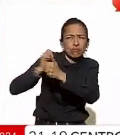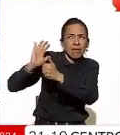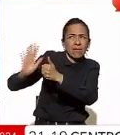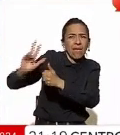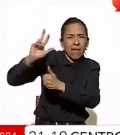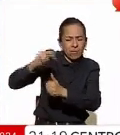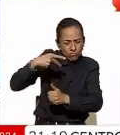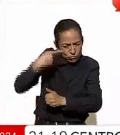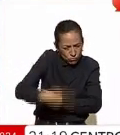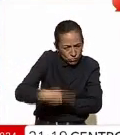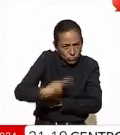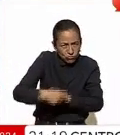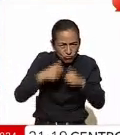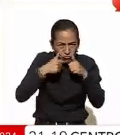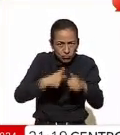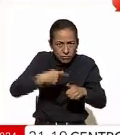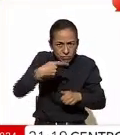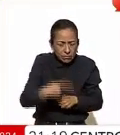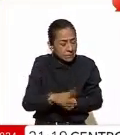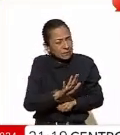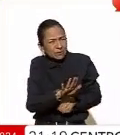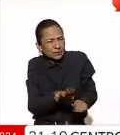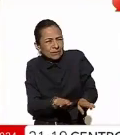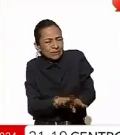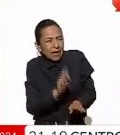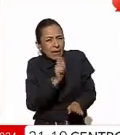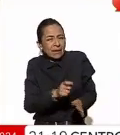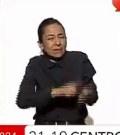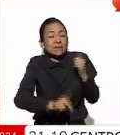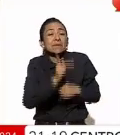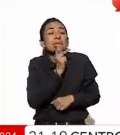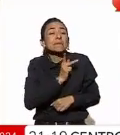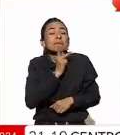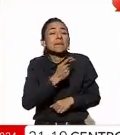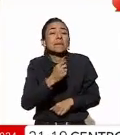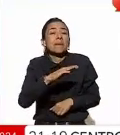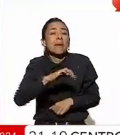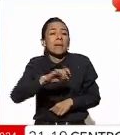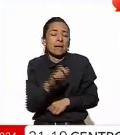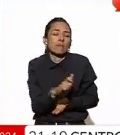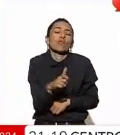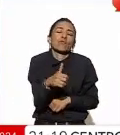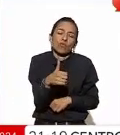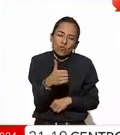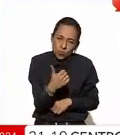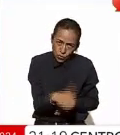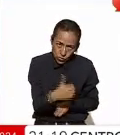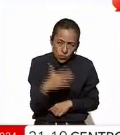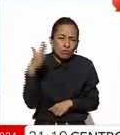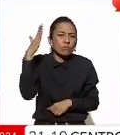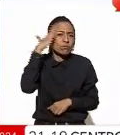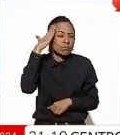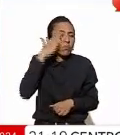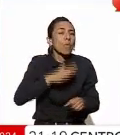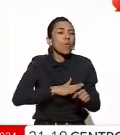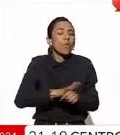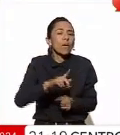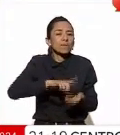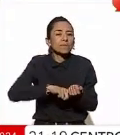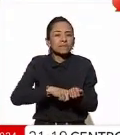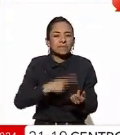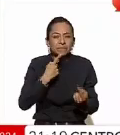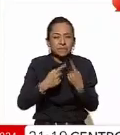hidrocarburos? Pemex tiene una presencia importante, por ejemplo, en OTAN más, en el tratado de